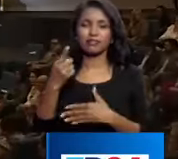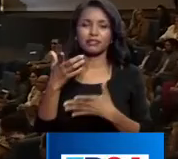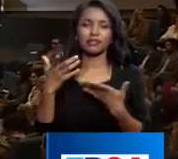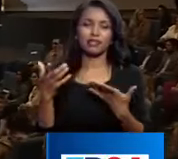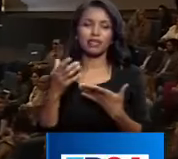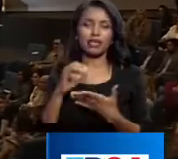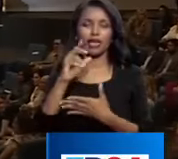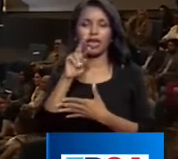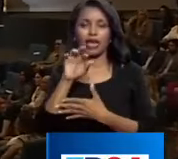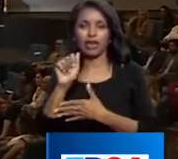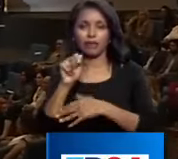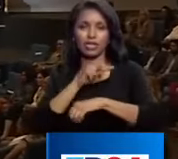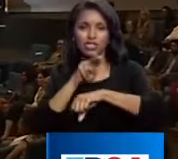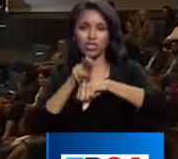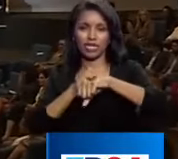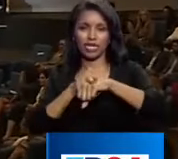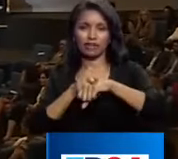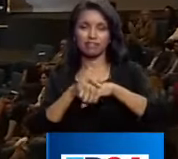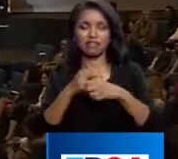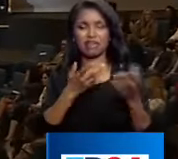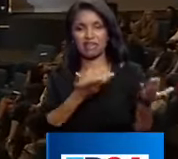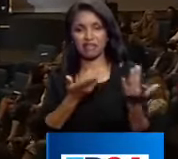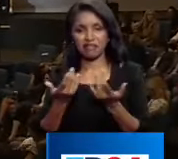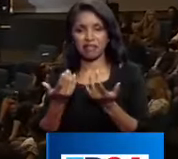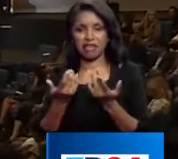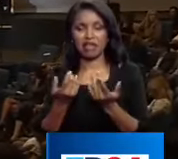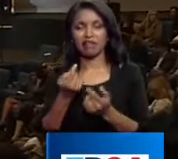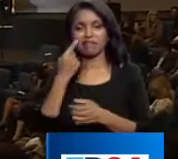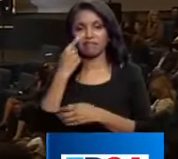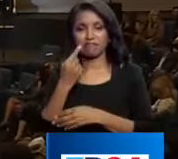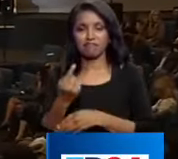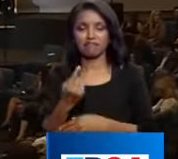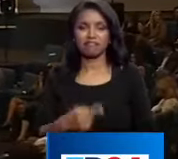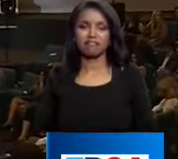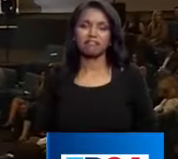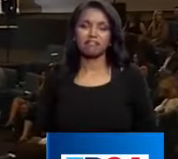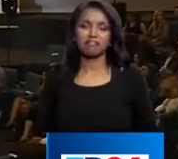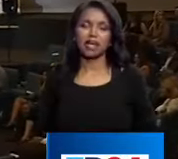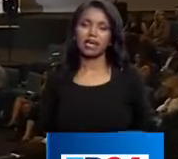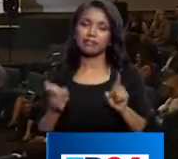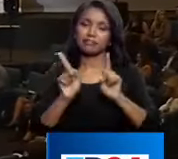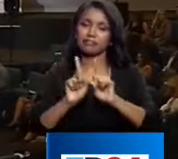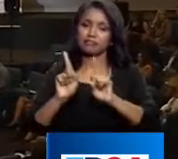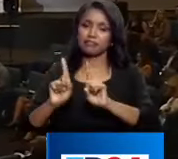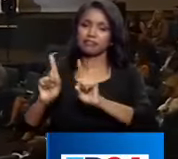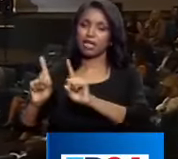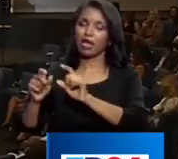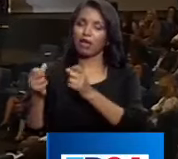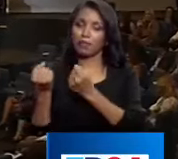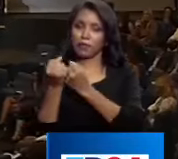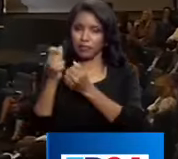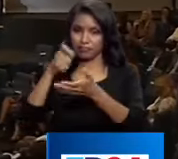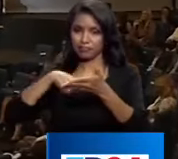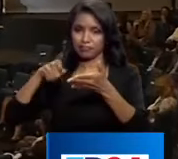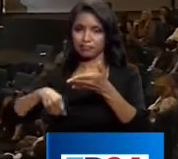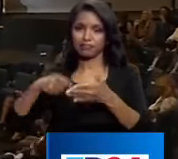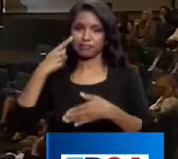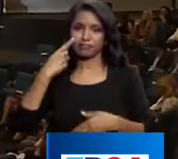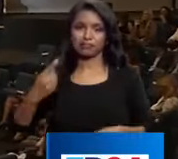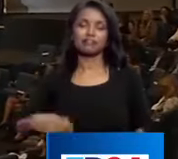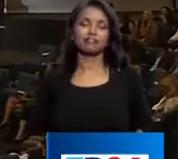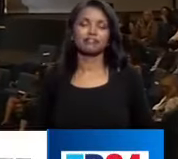Cámara Nacional de Turismo para que se acerquen a cada uno de los candidatos para que sellen su compromiso con la firma de este